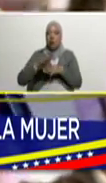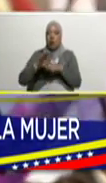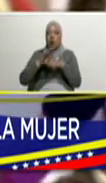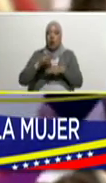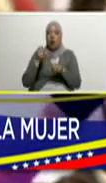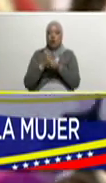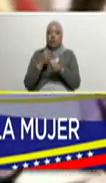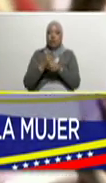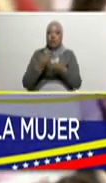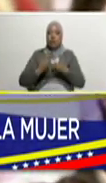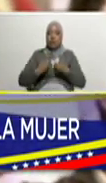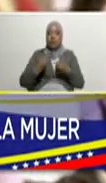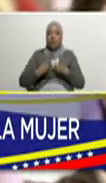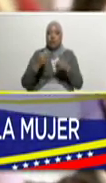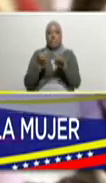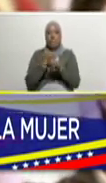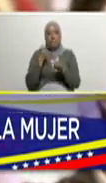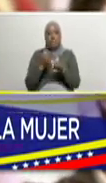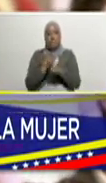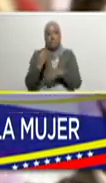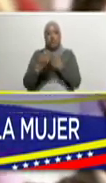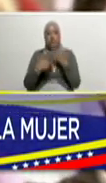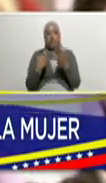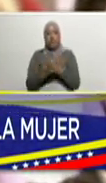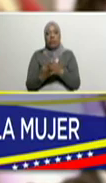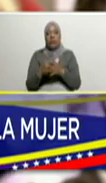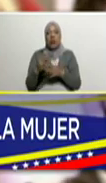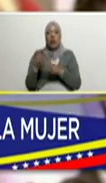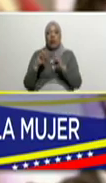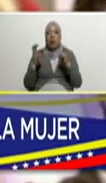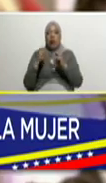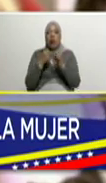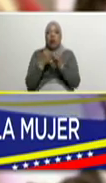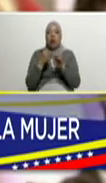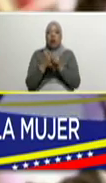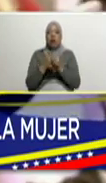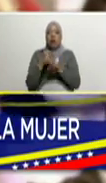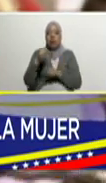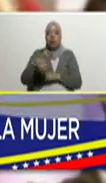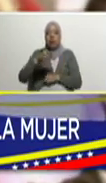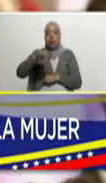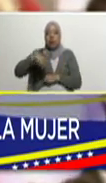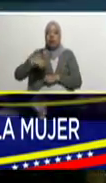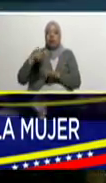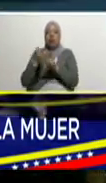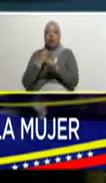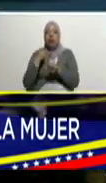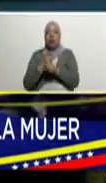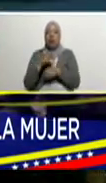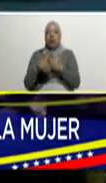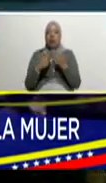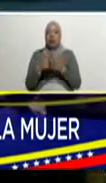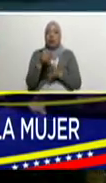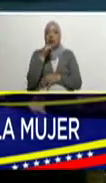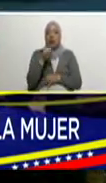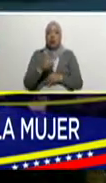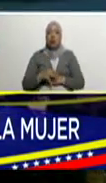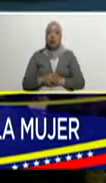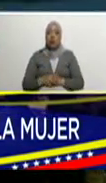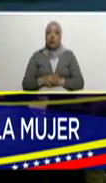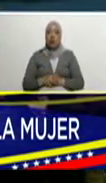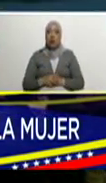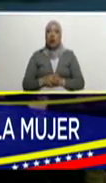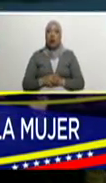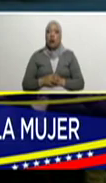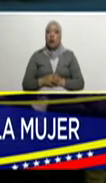Así es, y la parte de ese trabajo, bueno, viene a ser una terapia hormonal, a quien se indique el tratamiento, ¿no? Evaluado por los especialistas. A quien no,